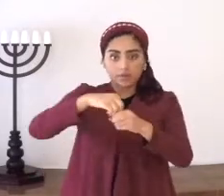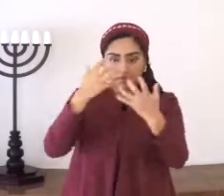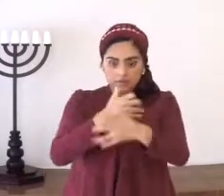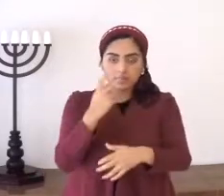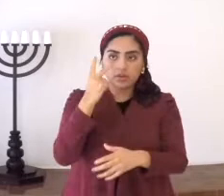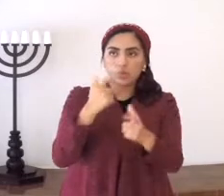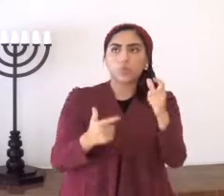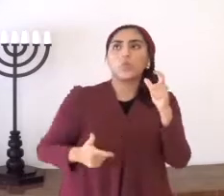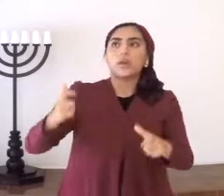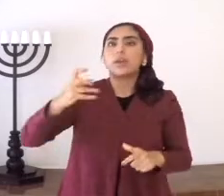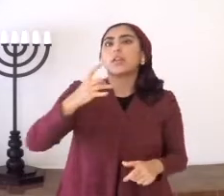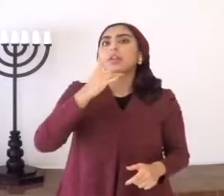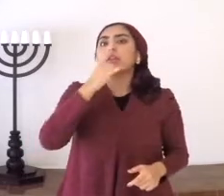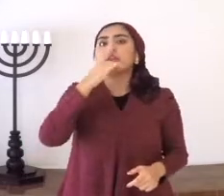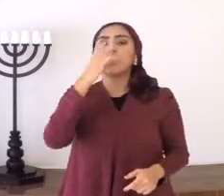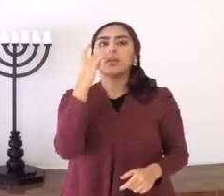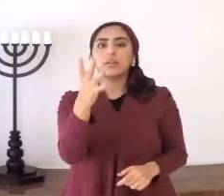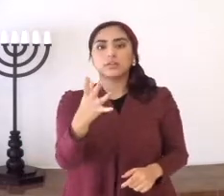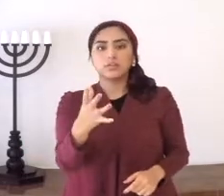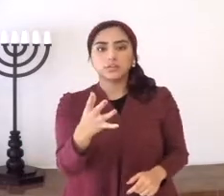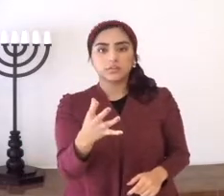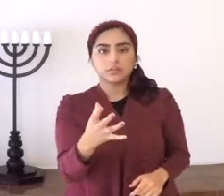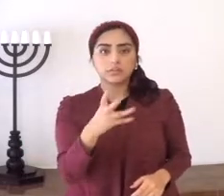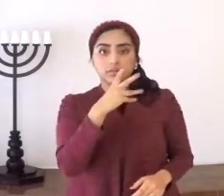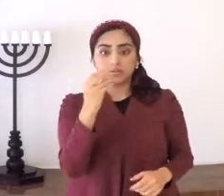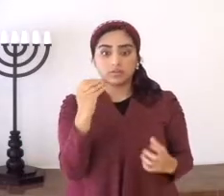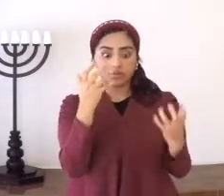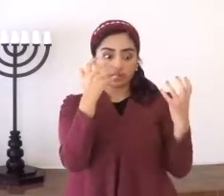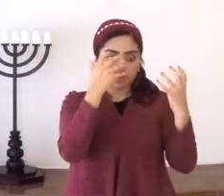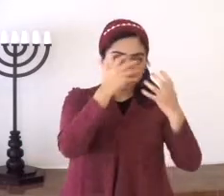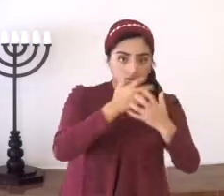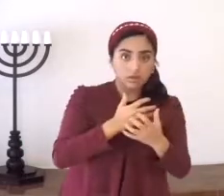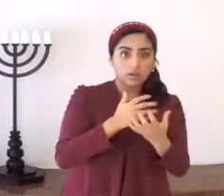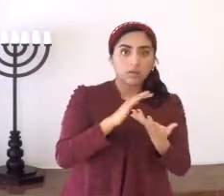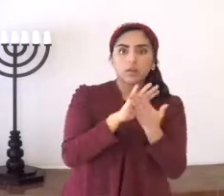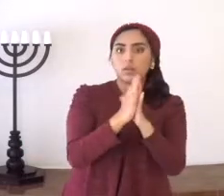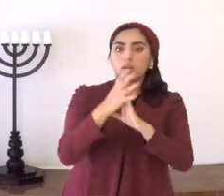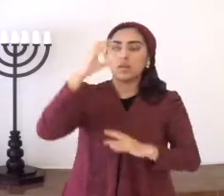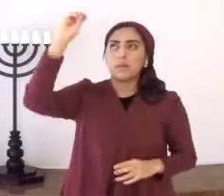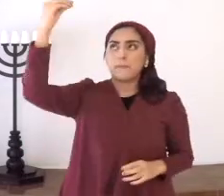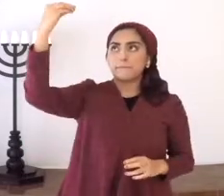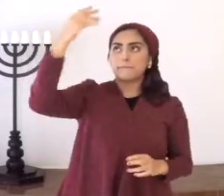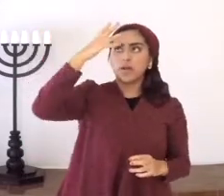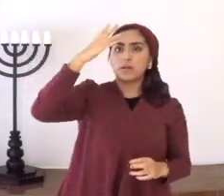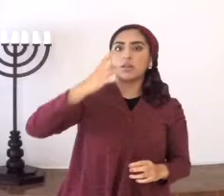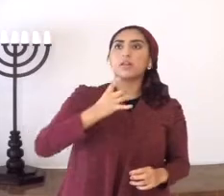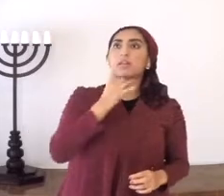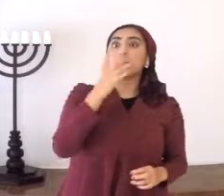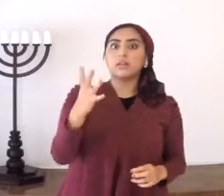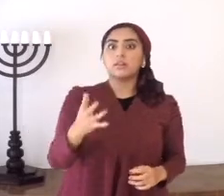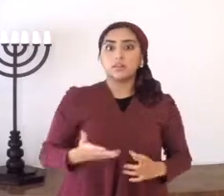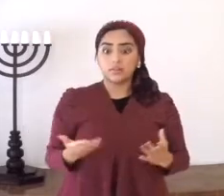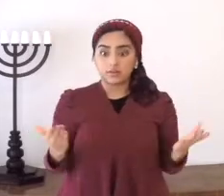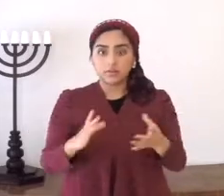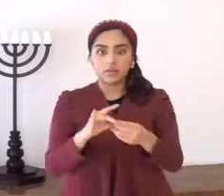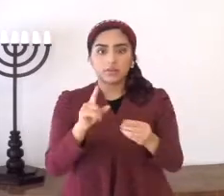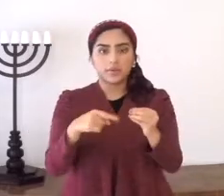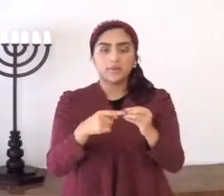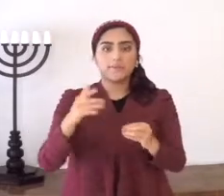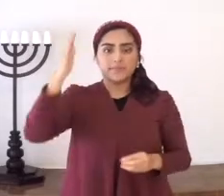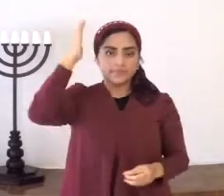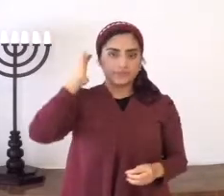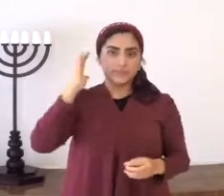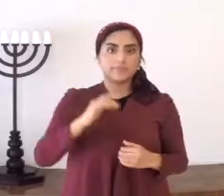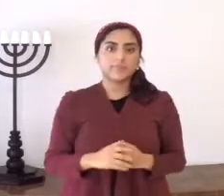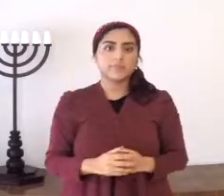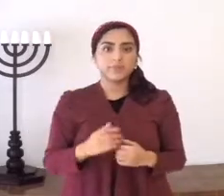El pueblo asentado en tinieblas vio gran luz, y los asentados en región de sombra de muerte, luz les resplandeció.